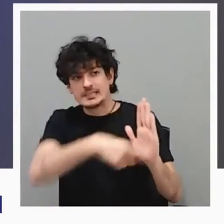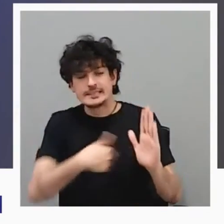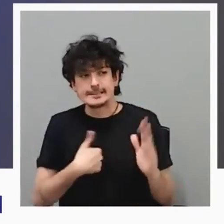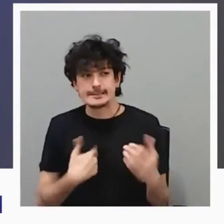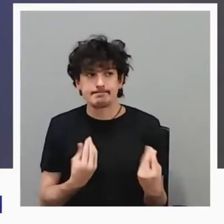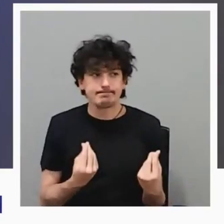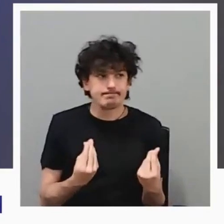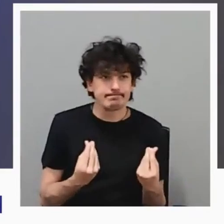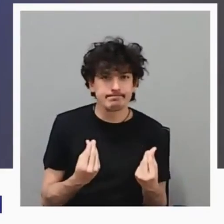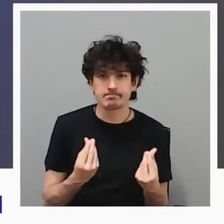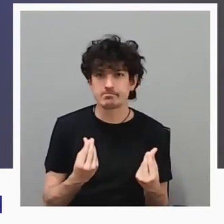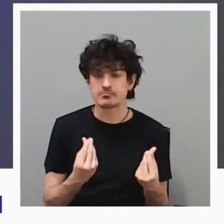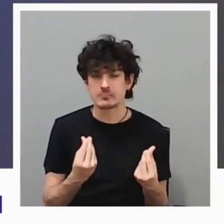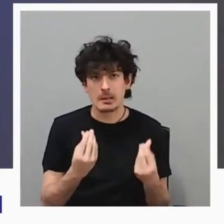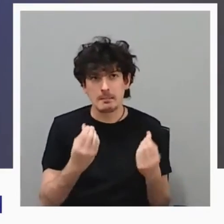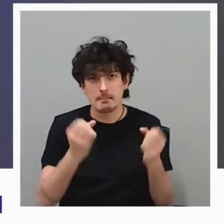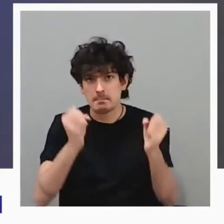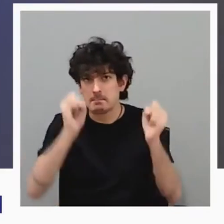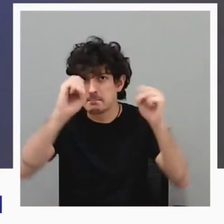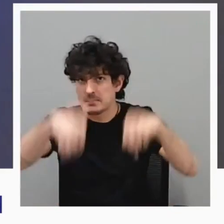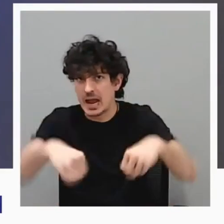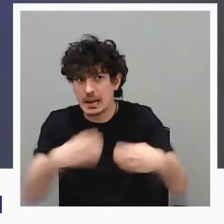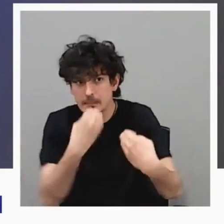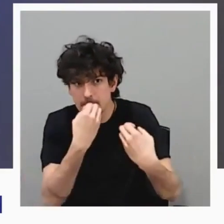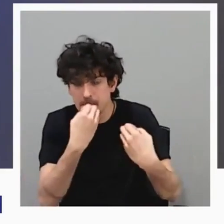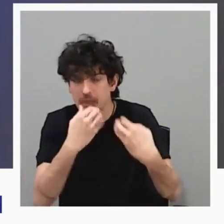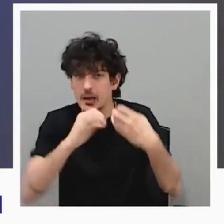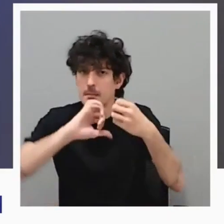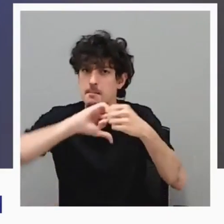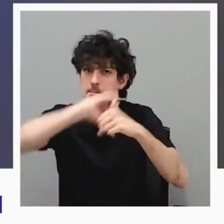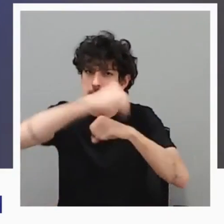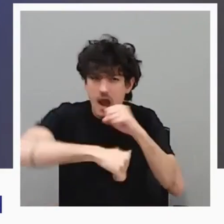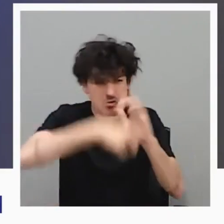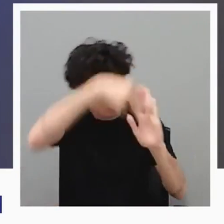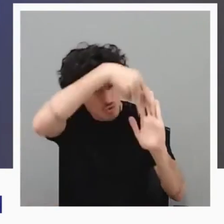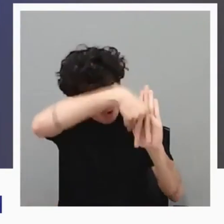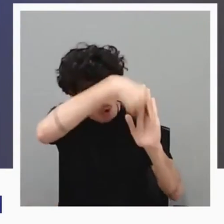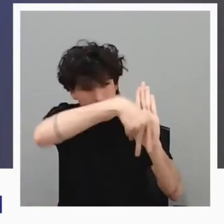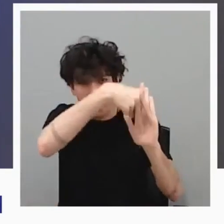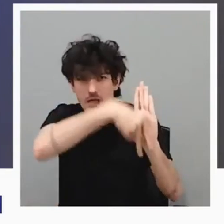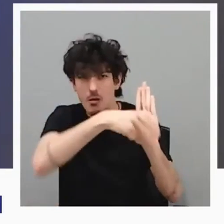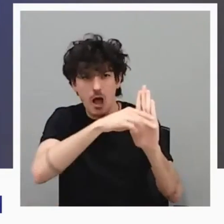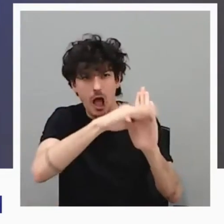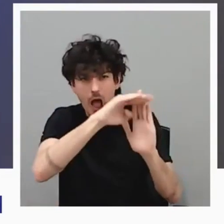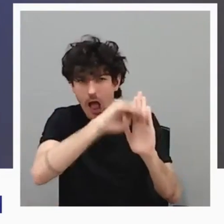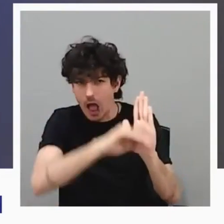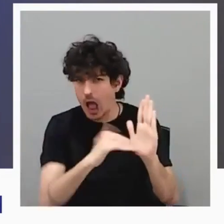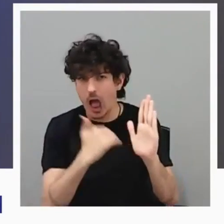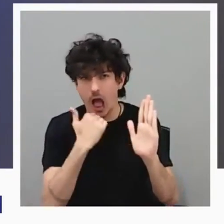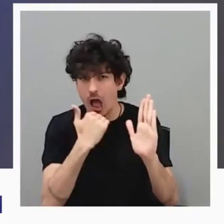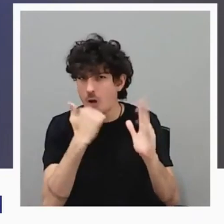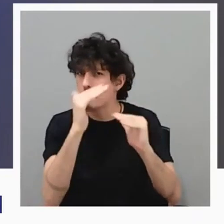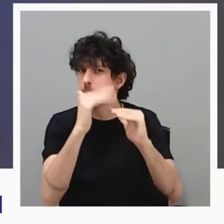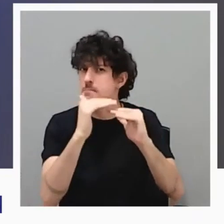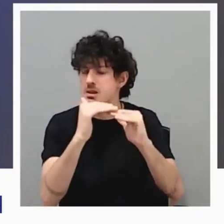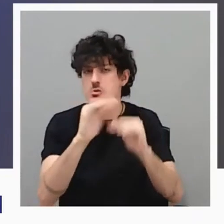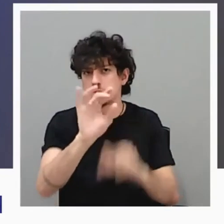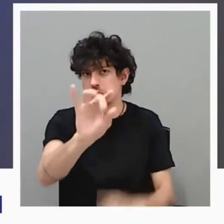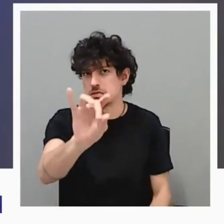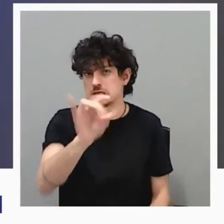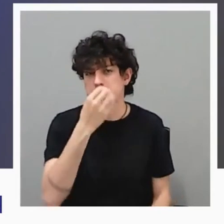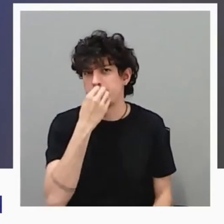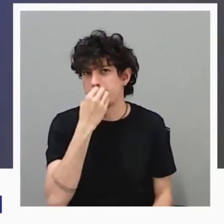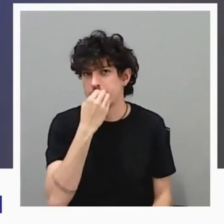hay unos ciertos marcos normativos mínimos que puedan acompañar pues, el hecho de que pueda florecer